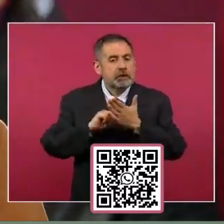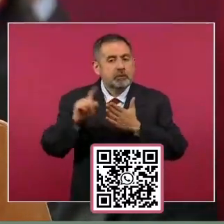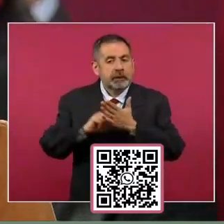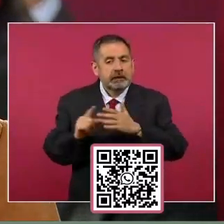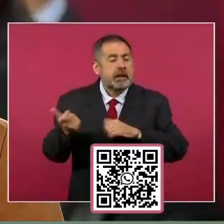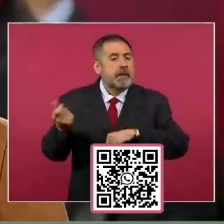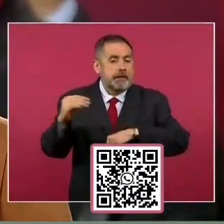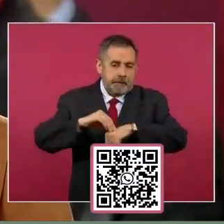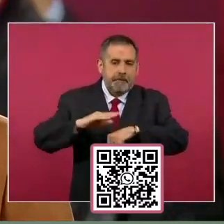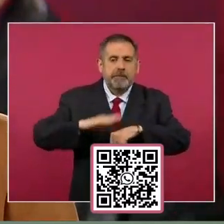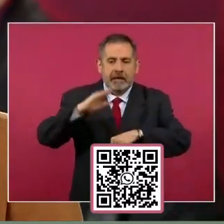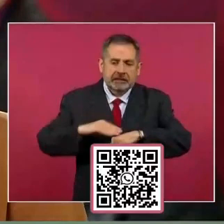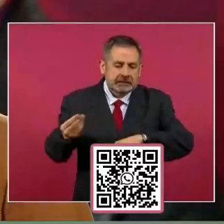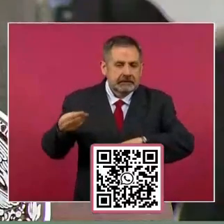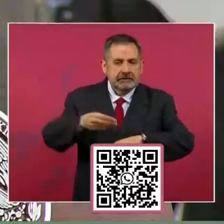mensuales adicionales.